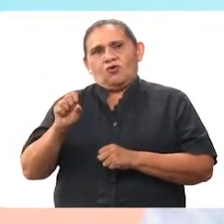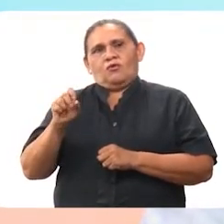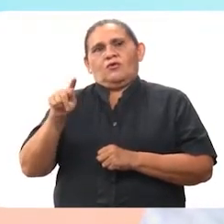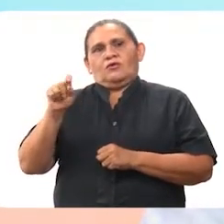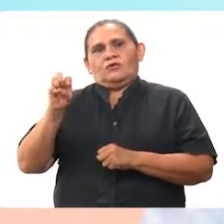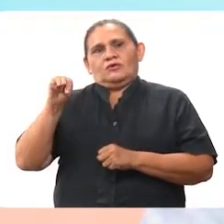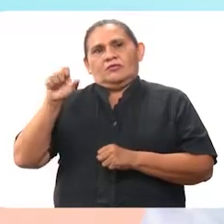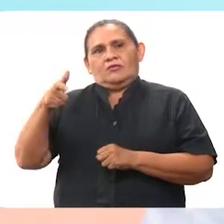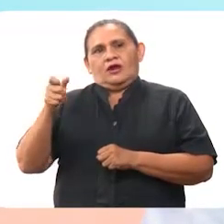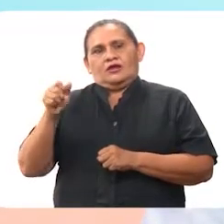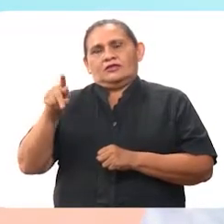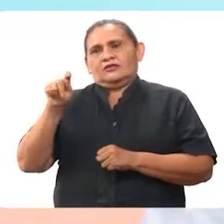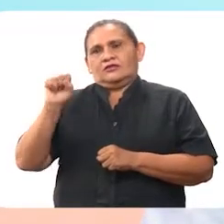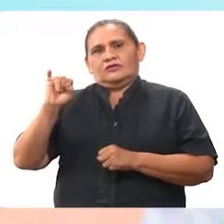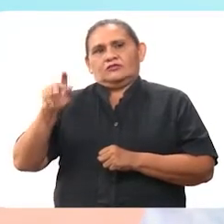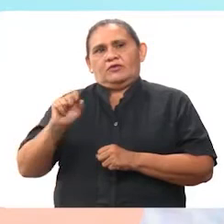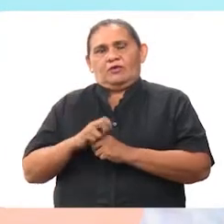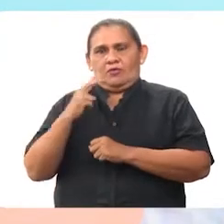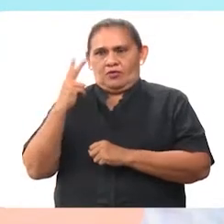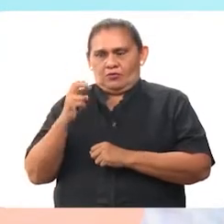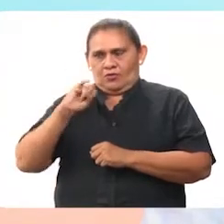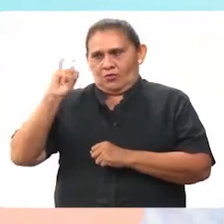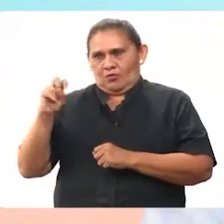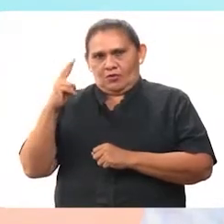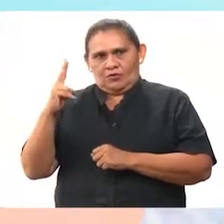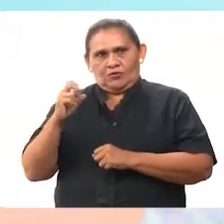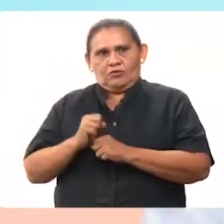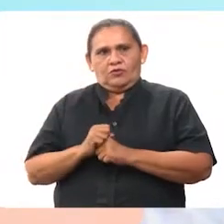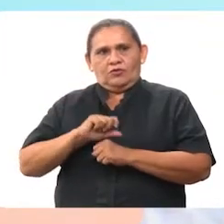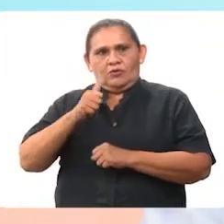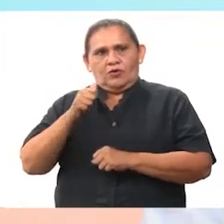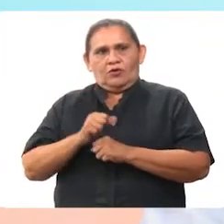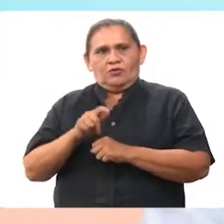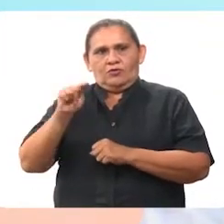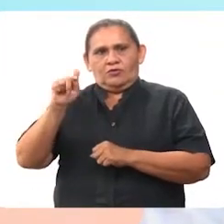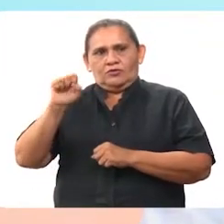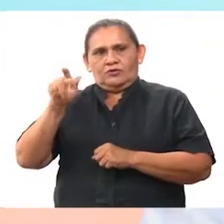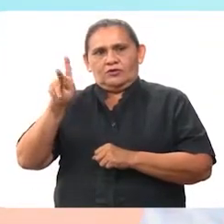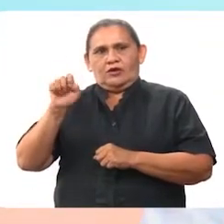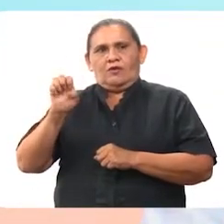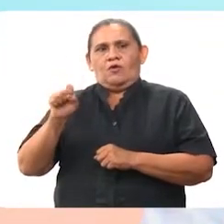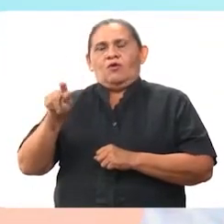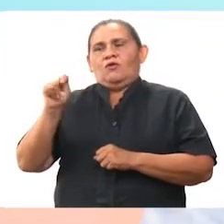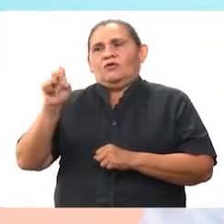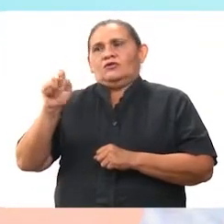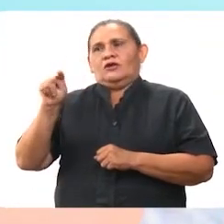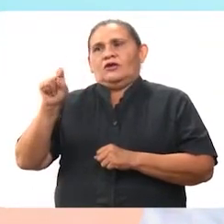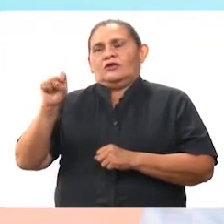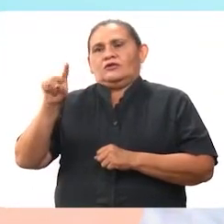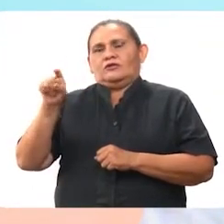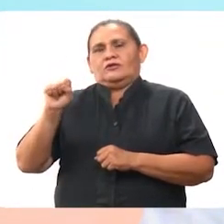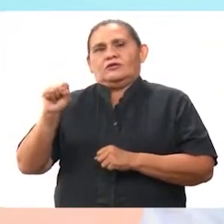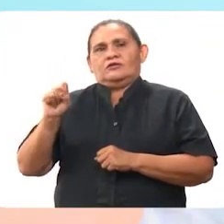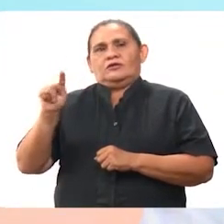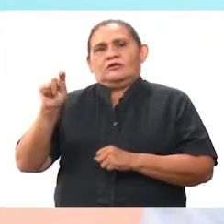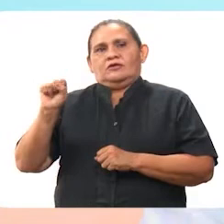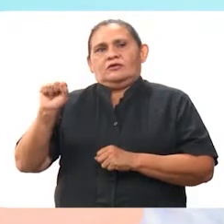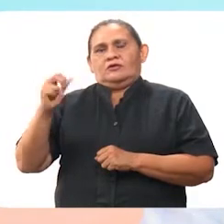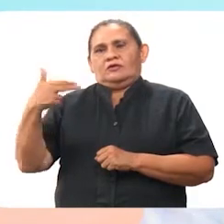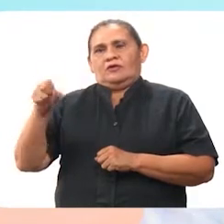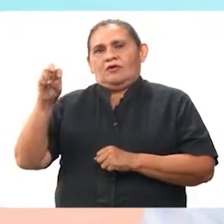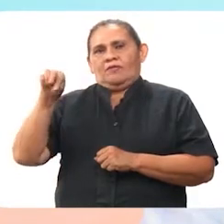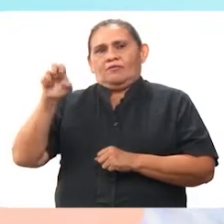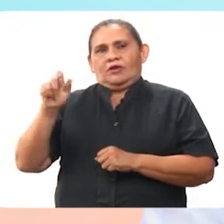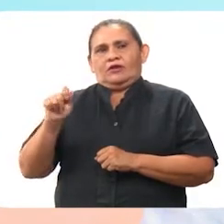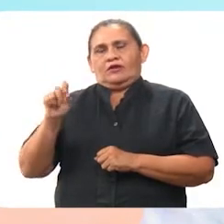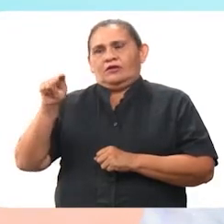Temax y Tixpehual. El jueves 2 de septiembre comenzarán las demarcaciones de Teabo, Tixcacalcupul, Tetis, Tamec, Yaxcucul y Telchac,